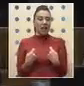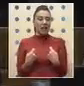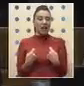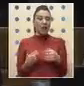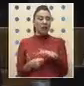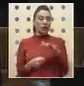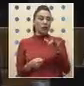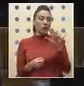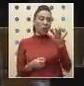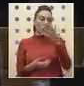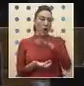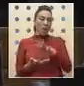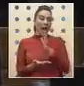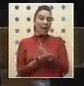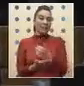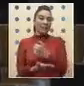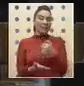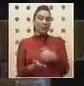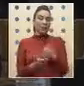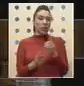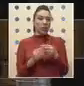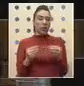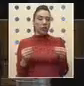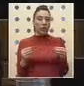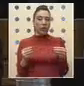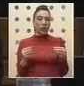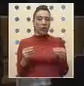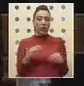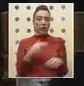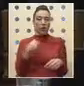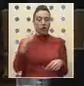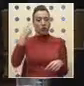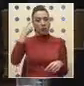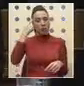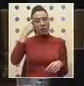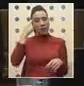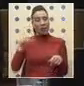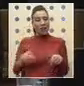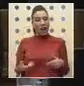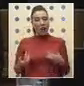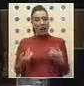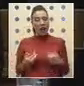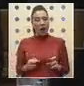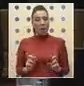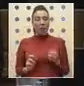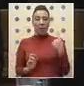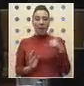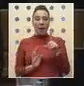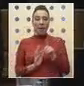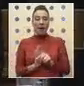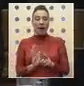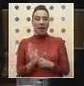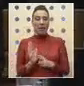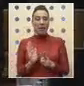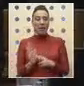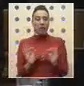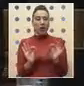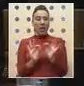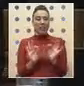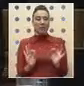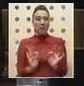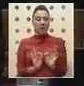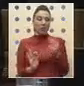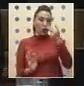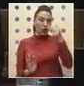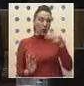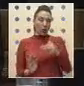más complejo hasta 600 millones de dólares, nosotros creemos que estaba la oportunidad para rebajar el impuesto específico a